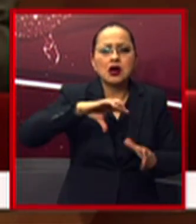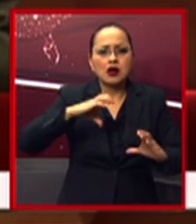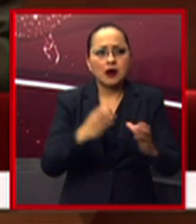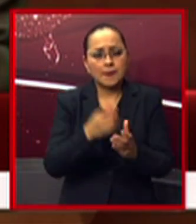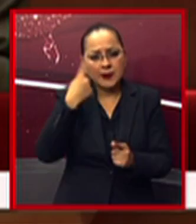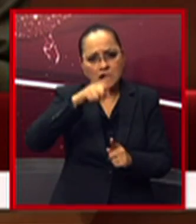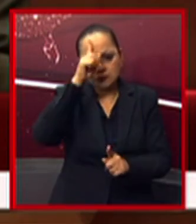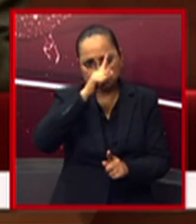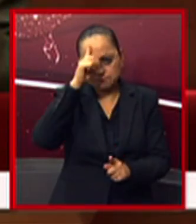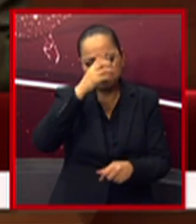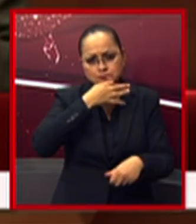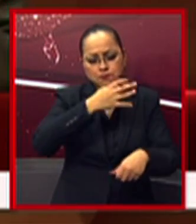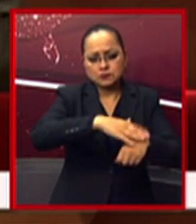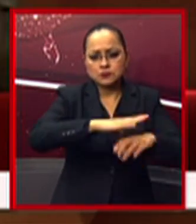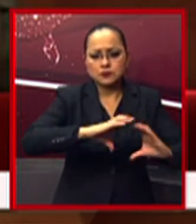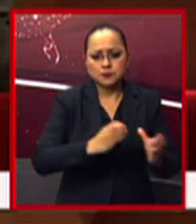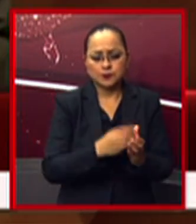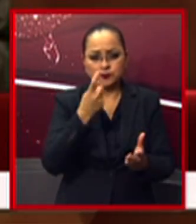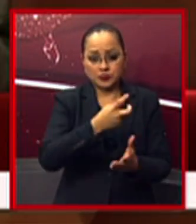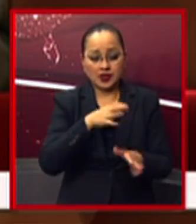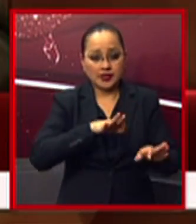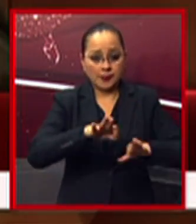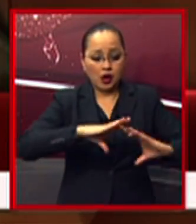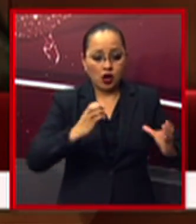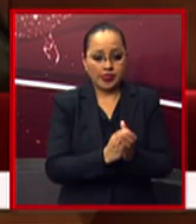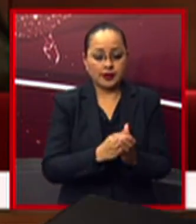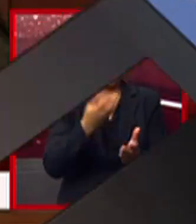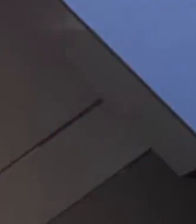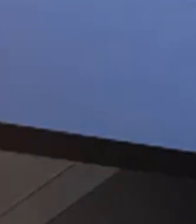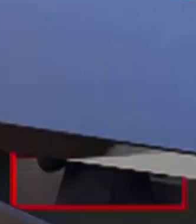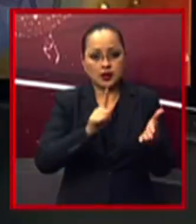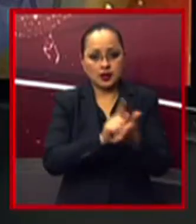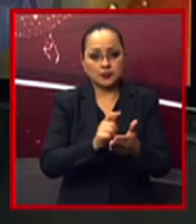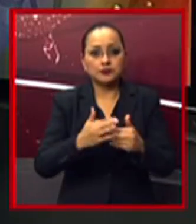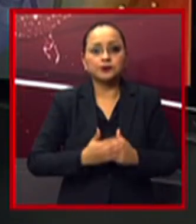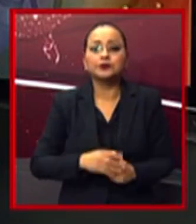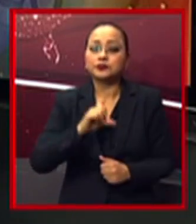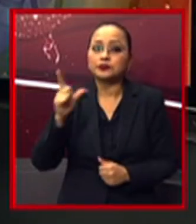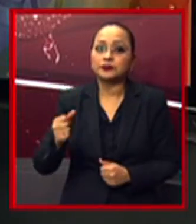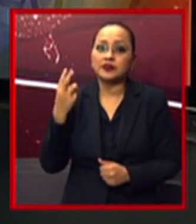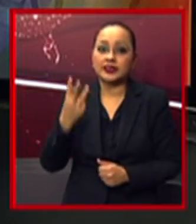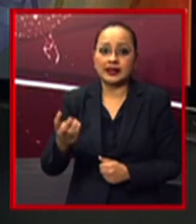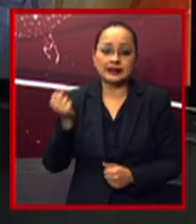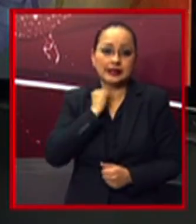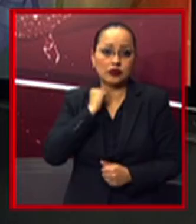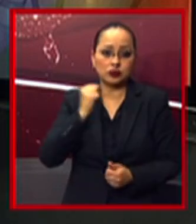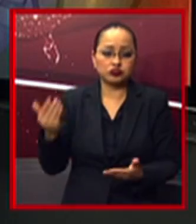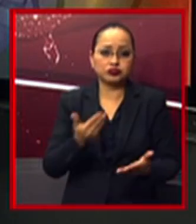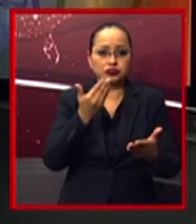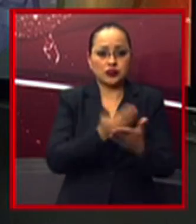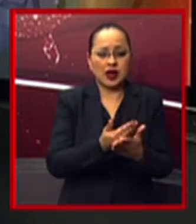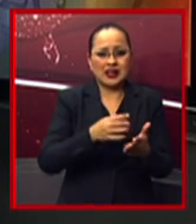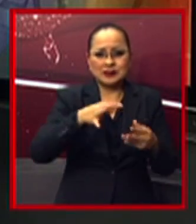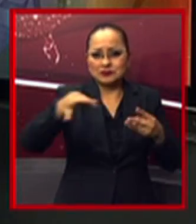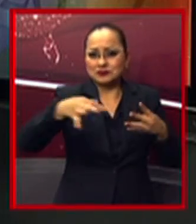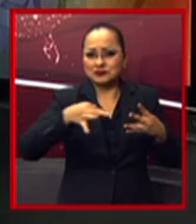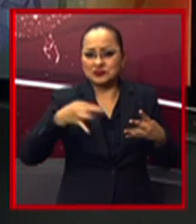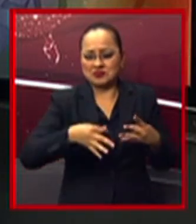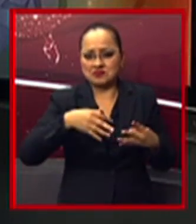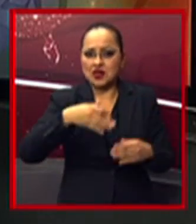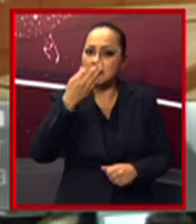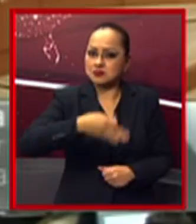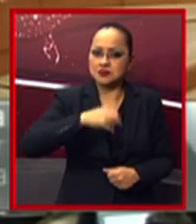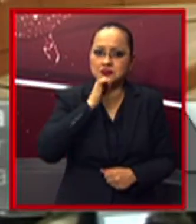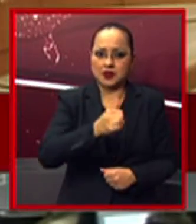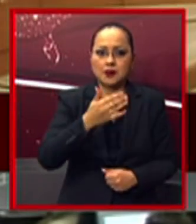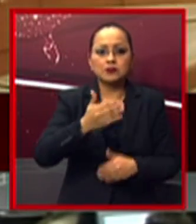para orientar el trabajo legislativo. 3 legisladores presentaron reservas al dictamen, pero ninguna de ellas fue